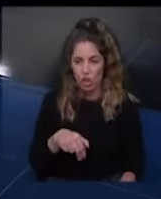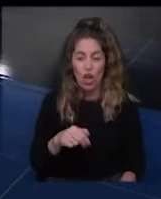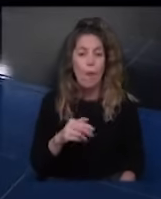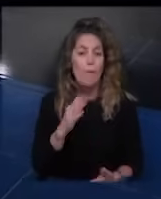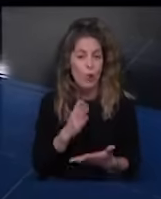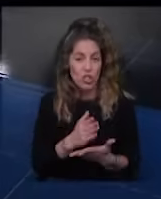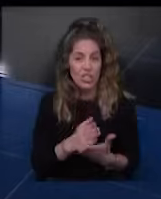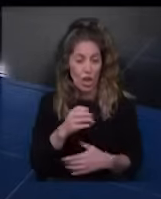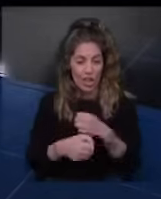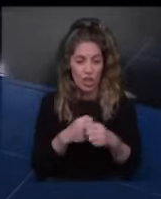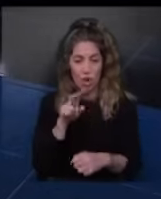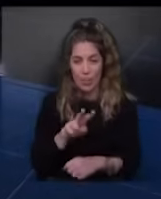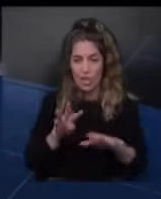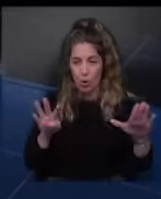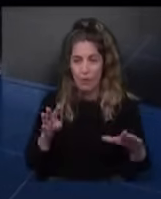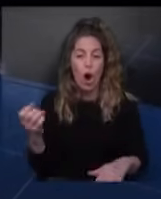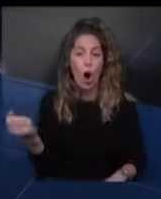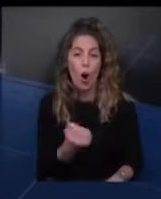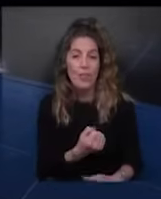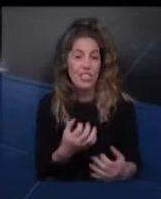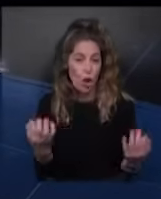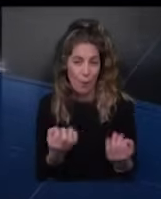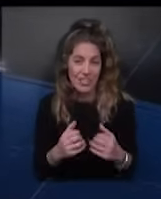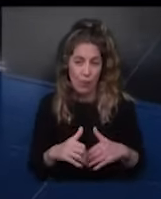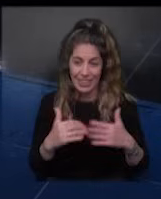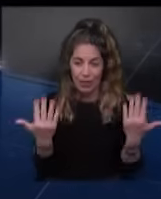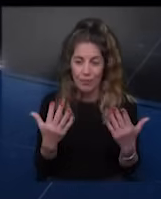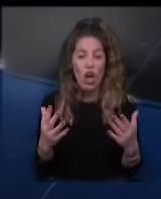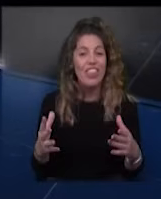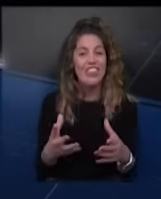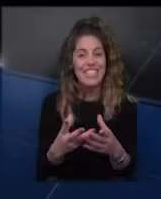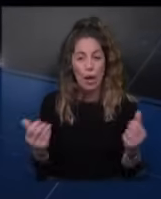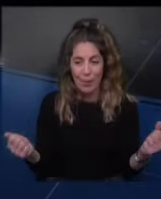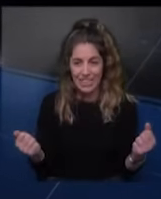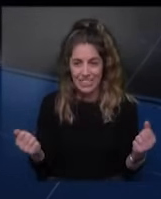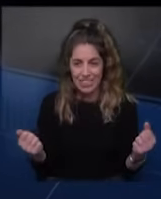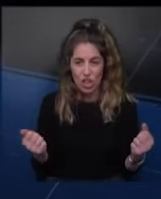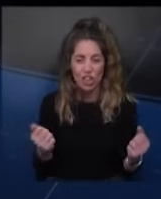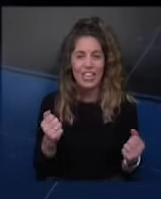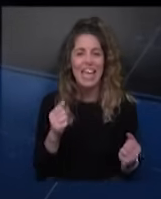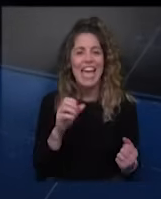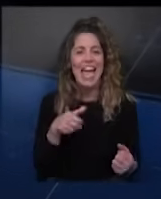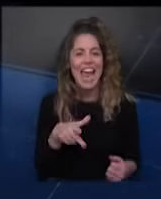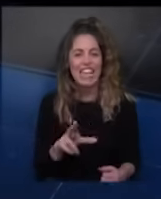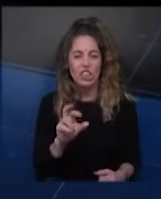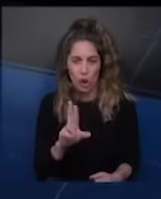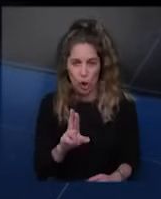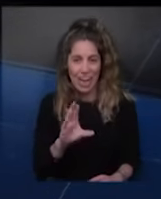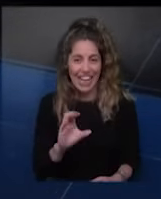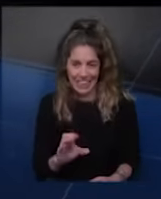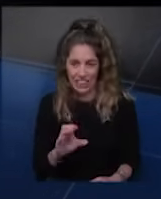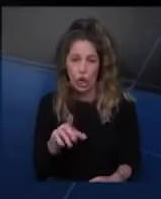en 2009 por el homicidio especialmente agravado y desaparición forzada de Héctor castaño en ese audio